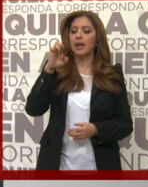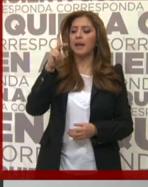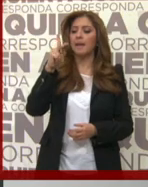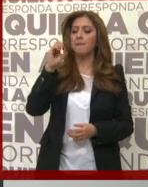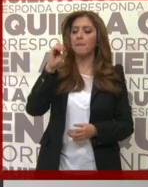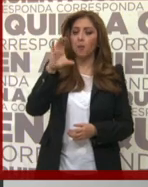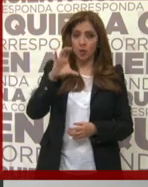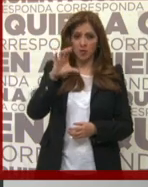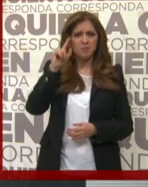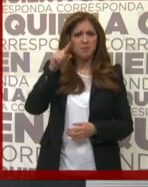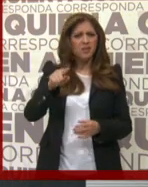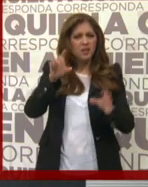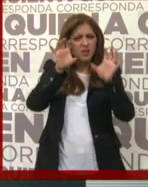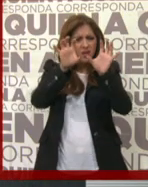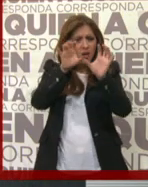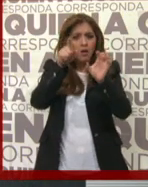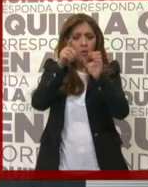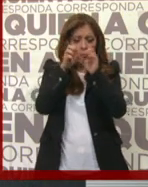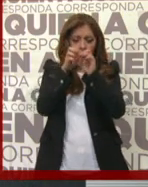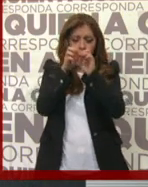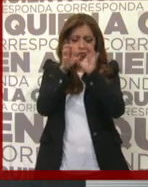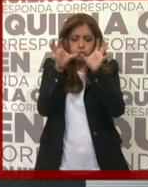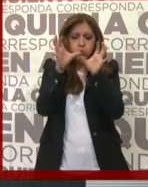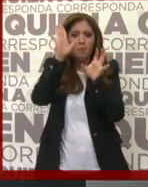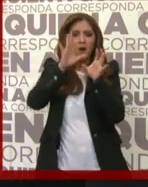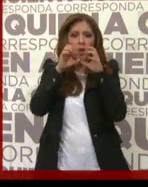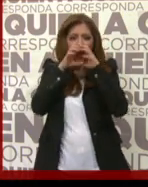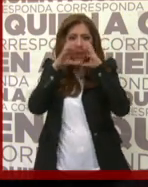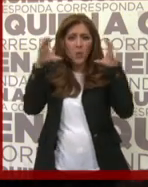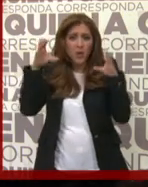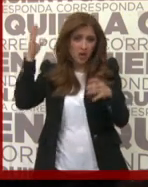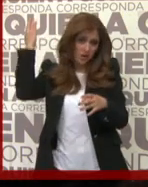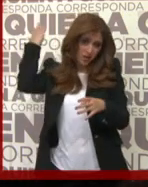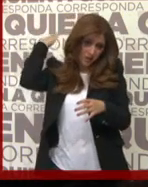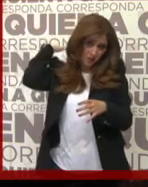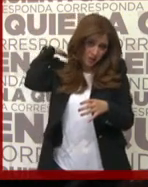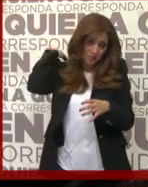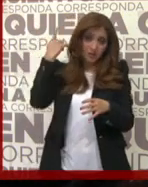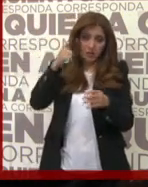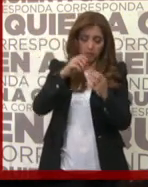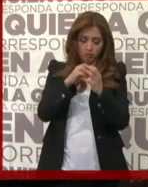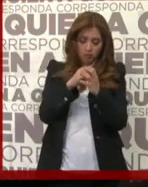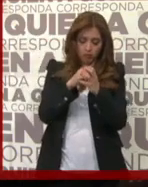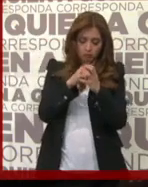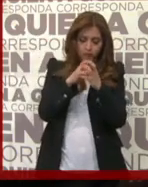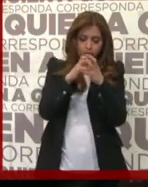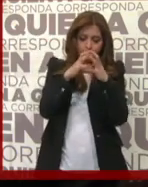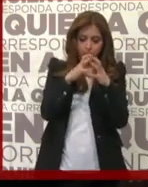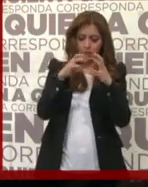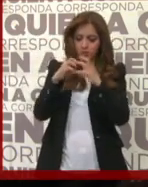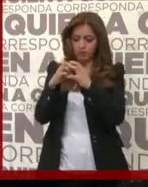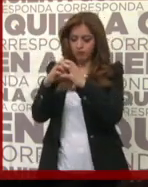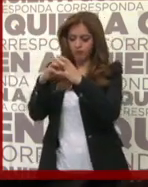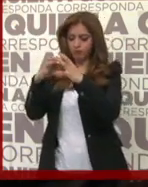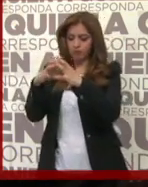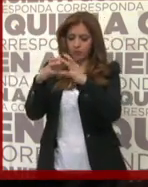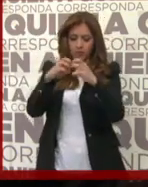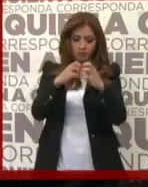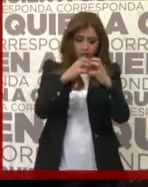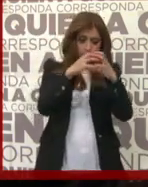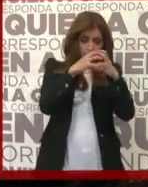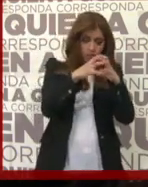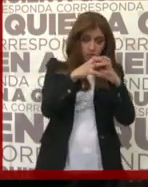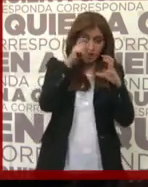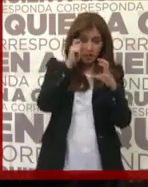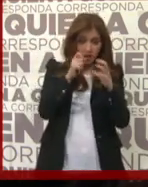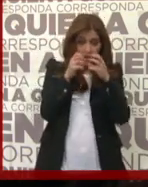que las bulas son una especie de globos que se forman en los pulmones. Y cuando una bula de estas, porque son cavidades grandes, es tan grande